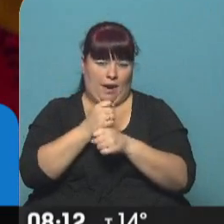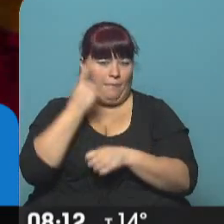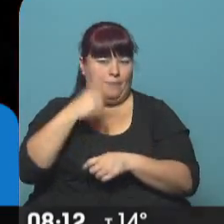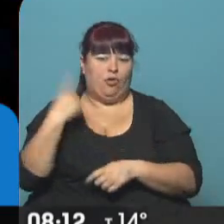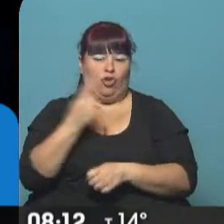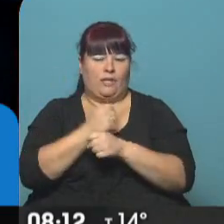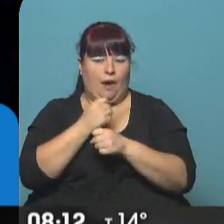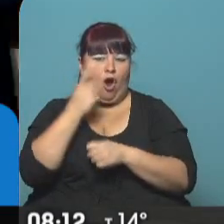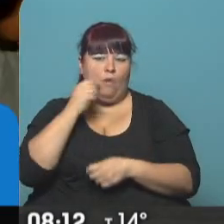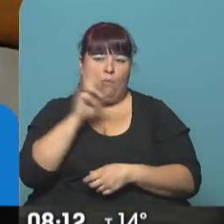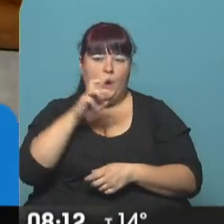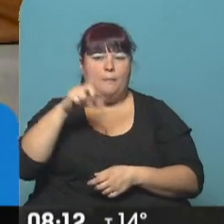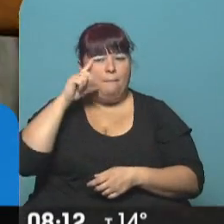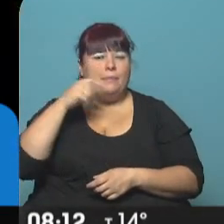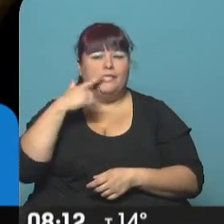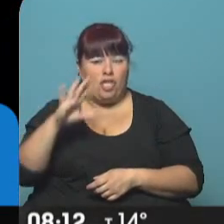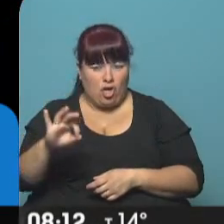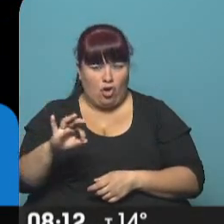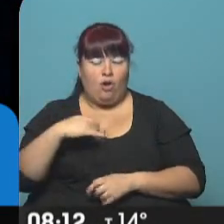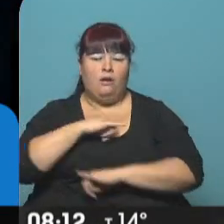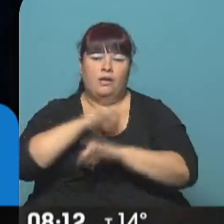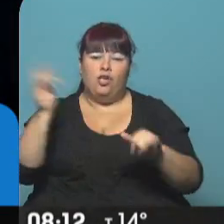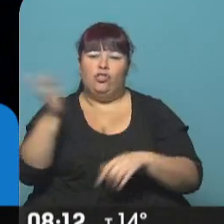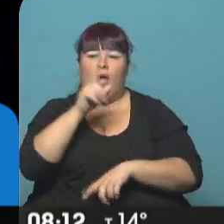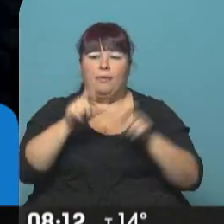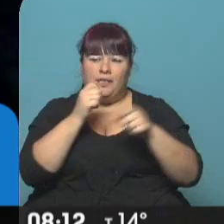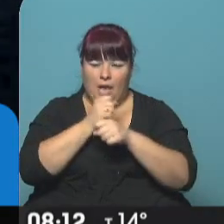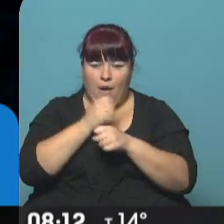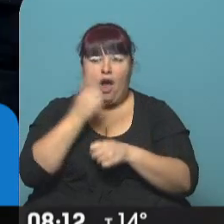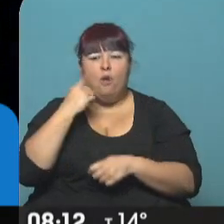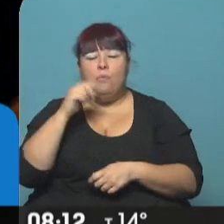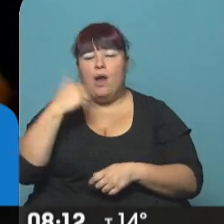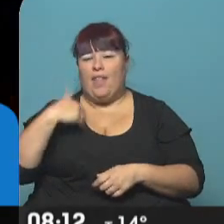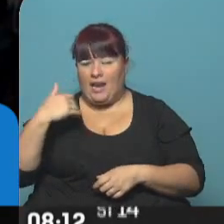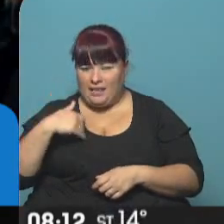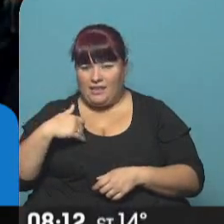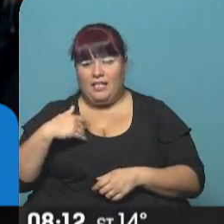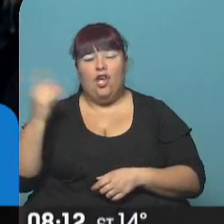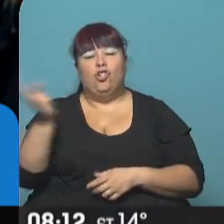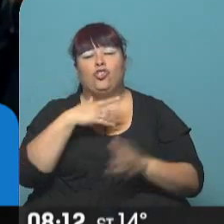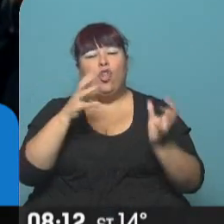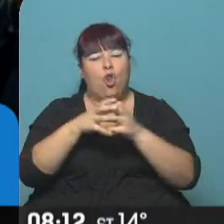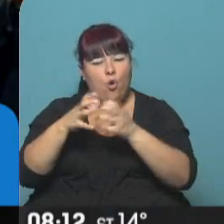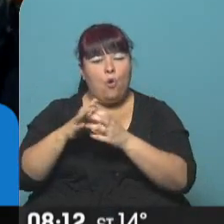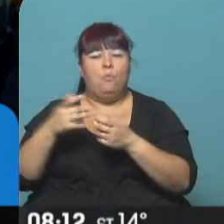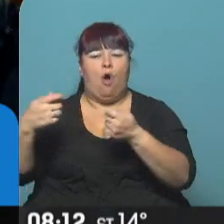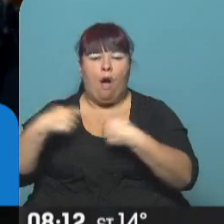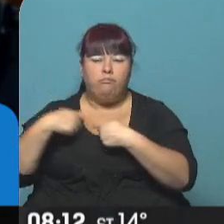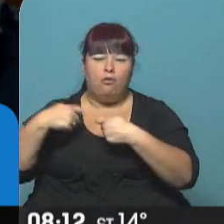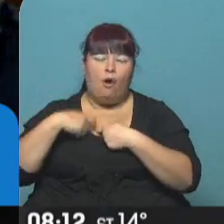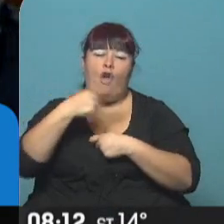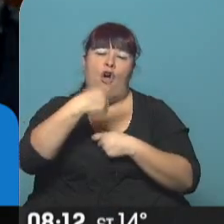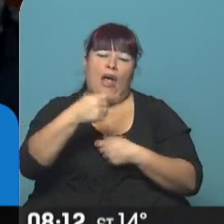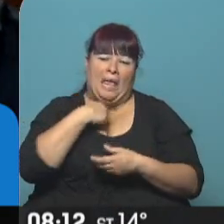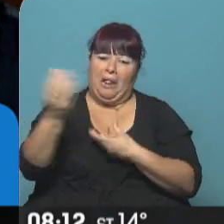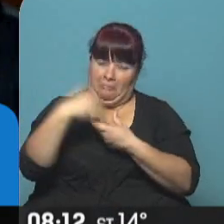todos los trabajadores y trabajadoras de PepsiCo. Convocamos a todos los trabajadores y trabajadoras del país, a todas las agrupaciones que nos vienen acompañando y otras que se